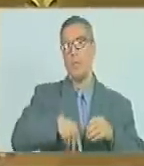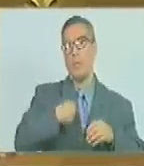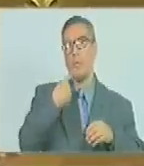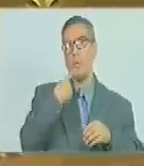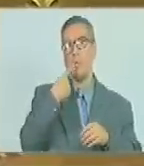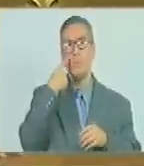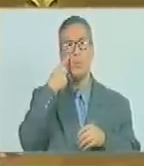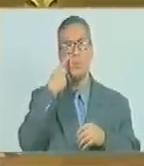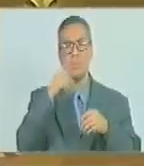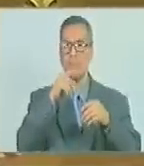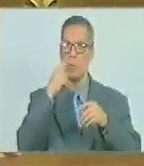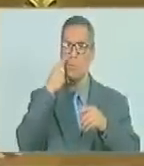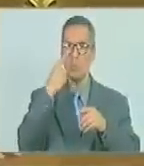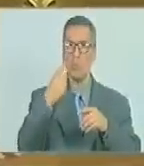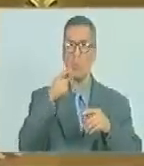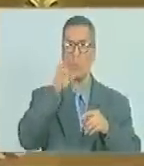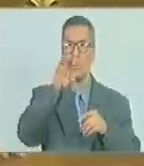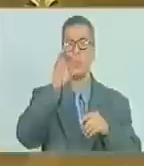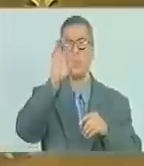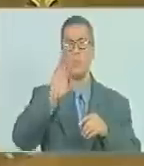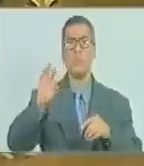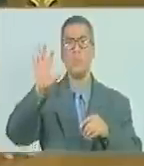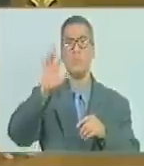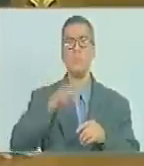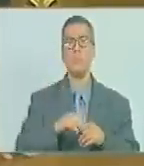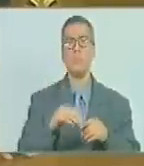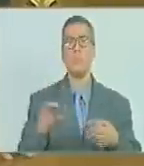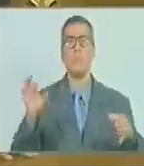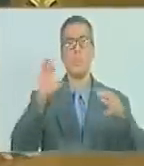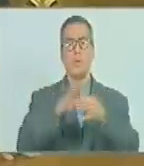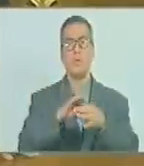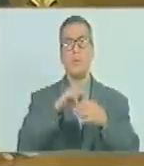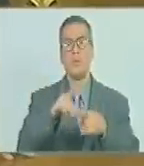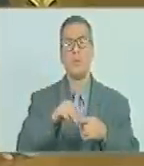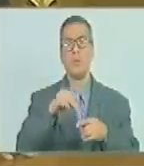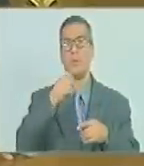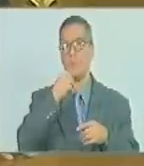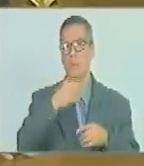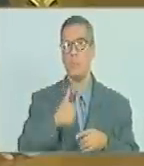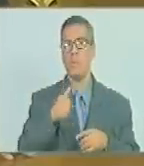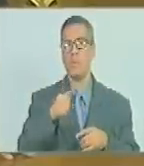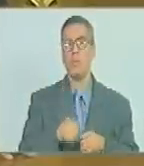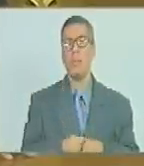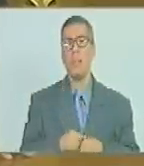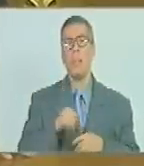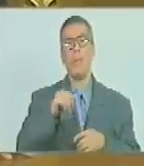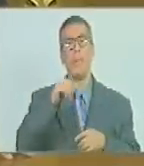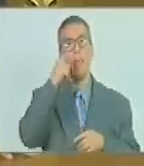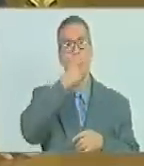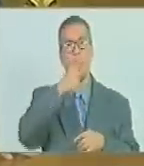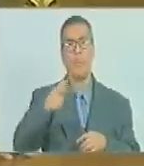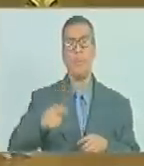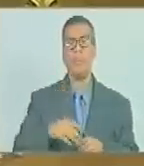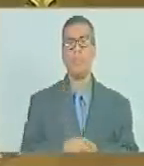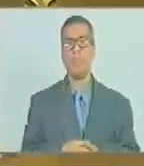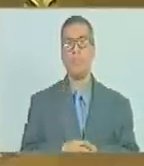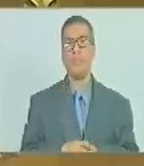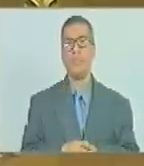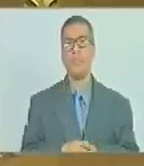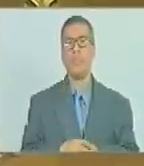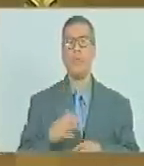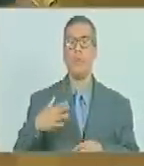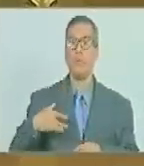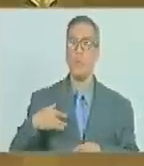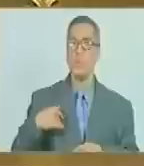observar que esa nación está más unida que nunca. El pueblo, con un